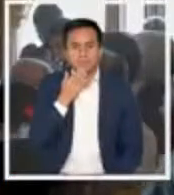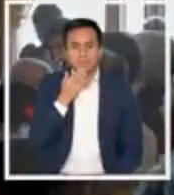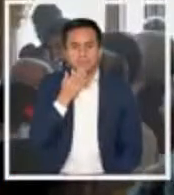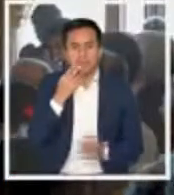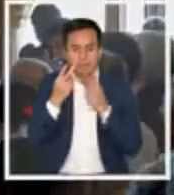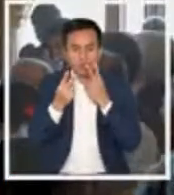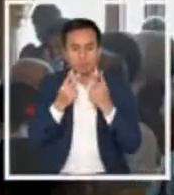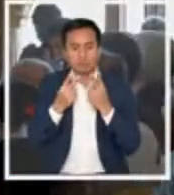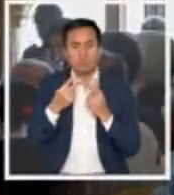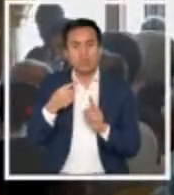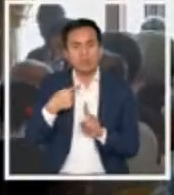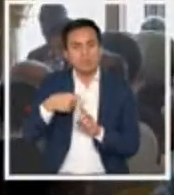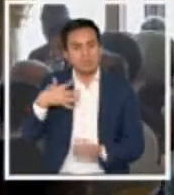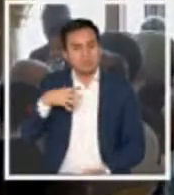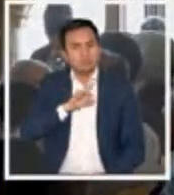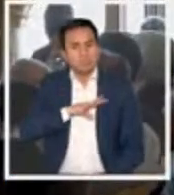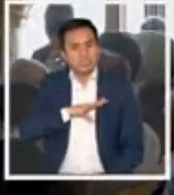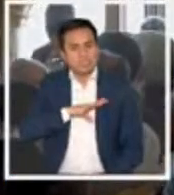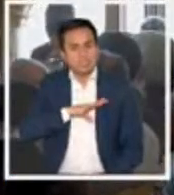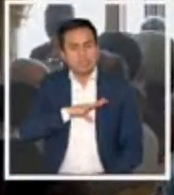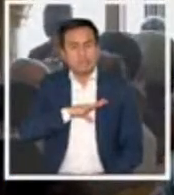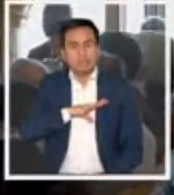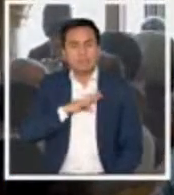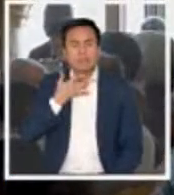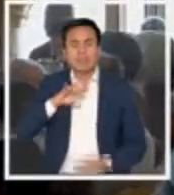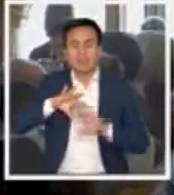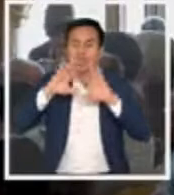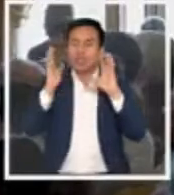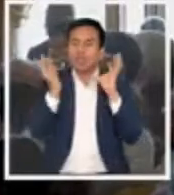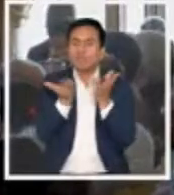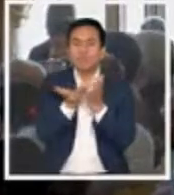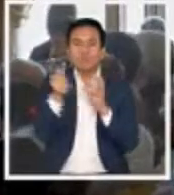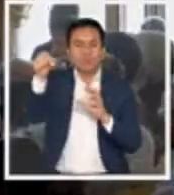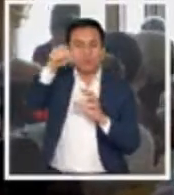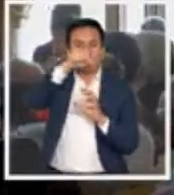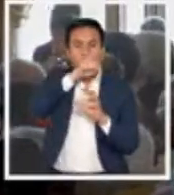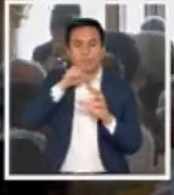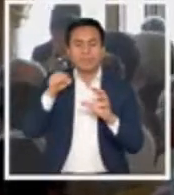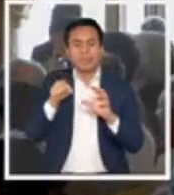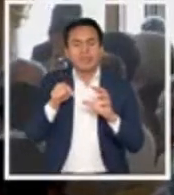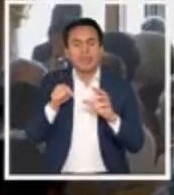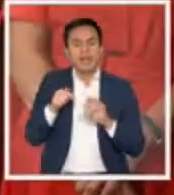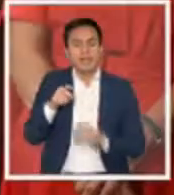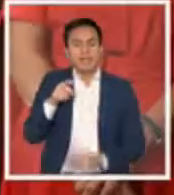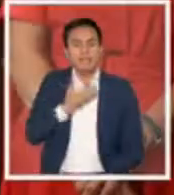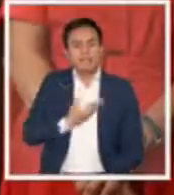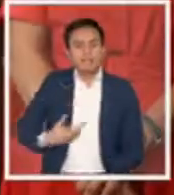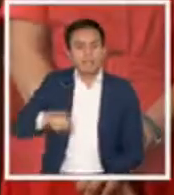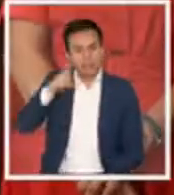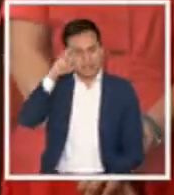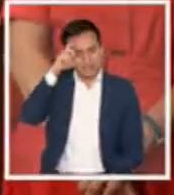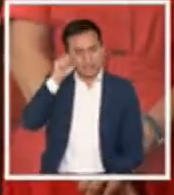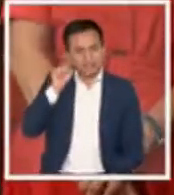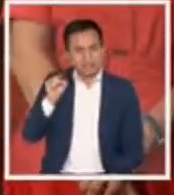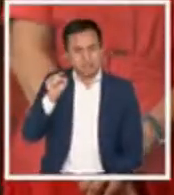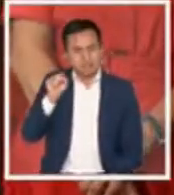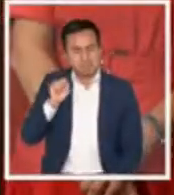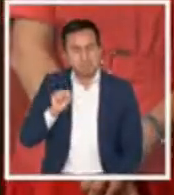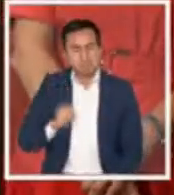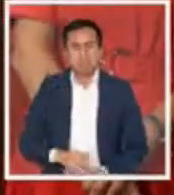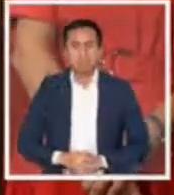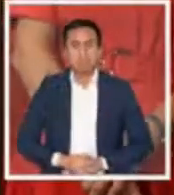lo veamos y lo apreciemos en Chile, que alrededor de todo el mundo se le hace al presidente Allende.